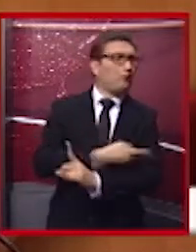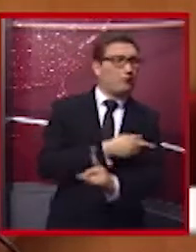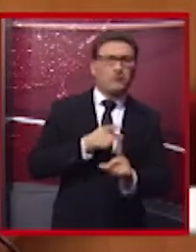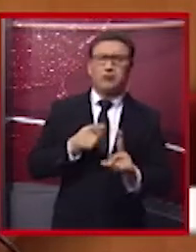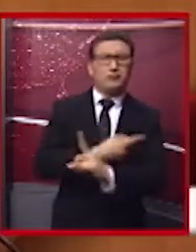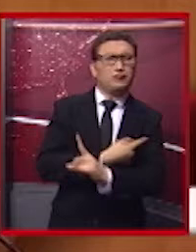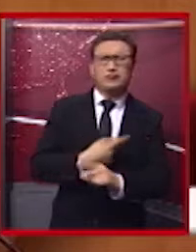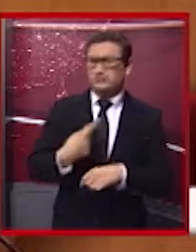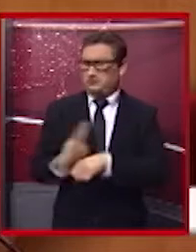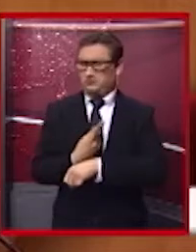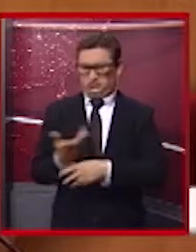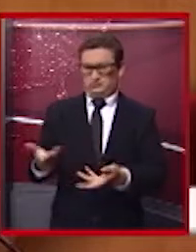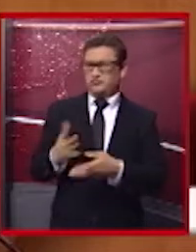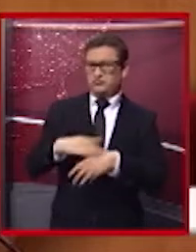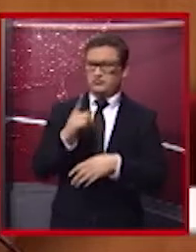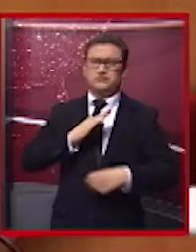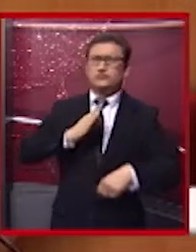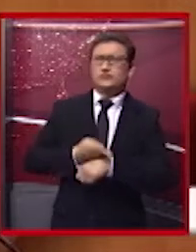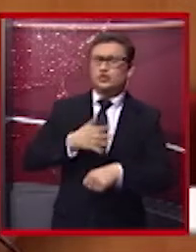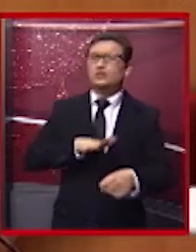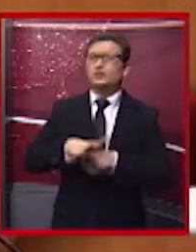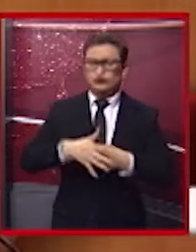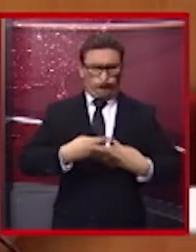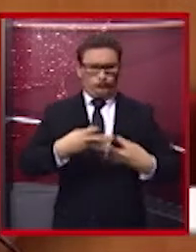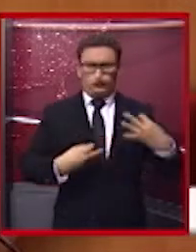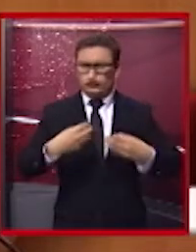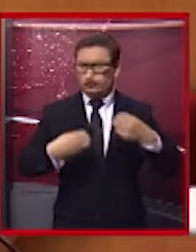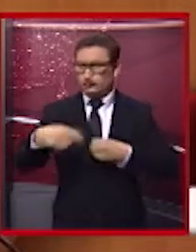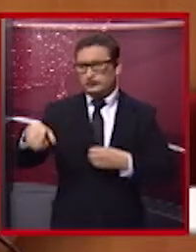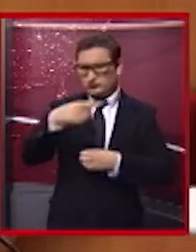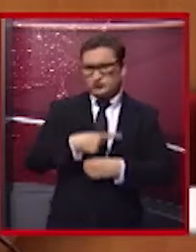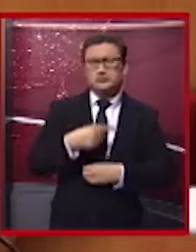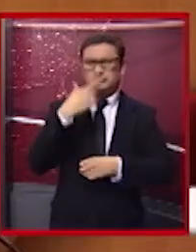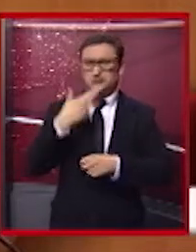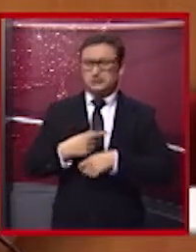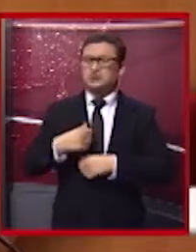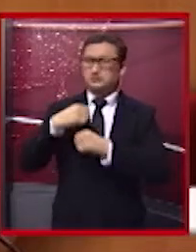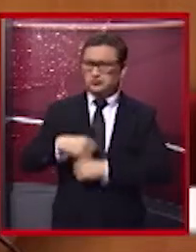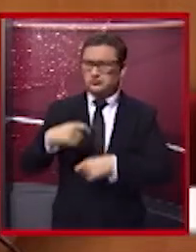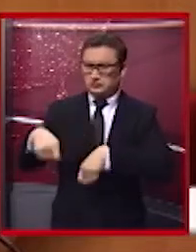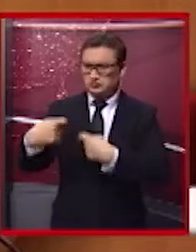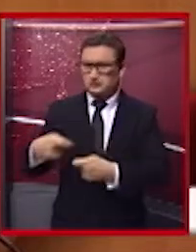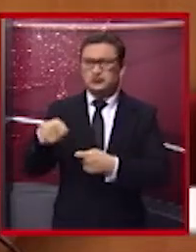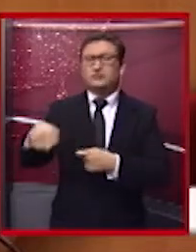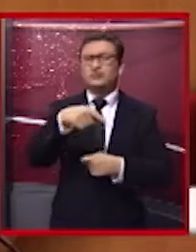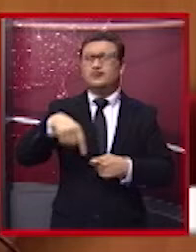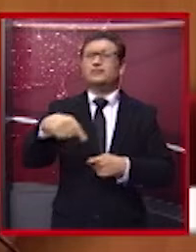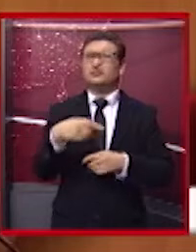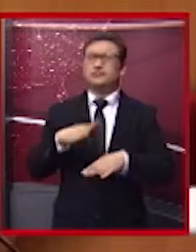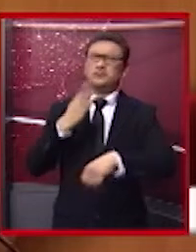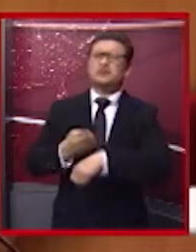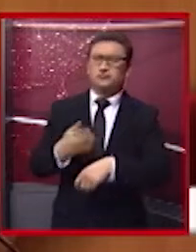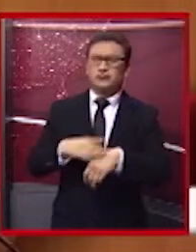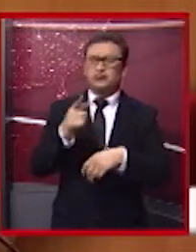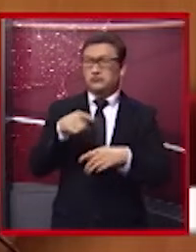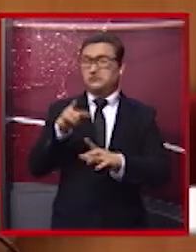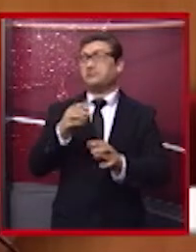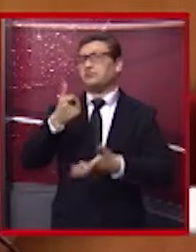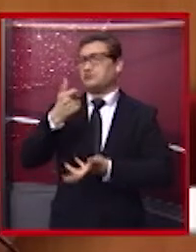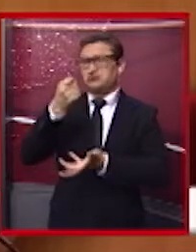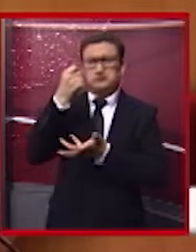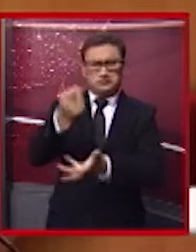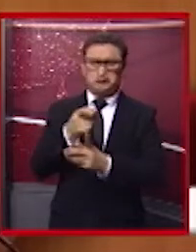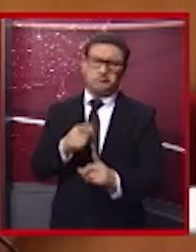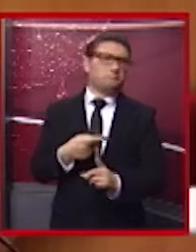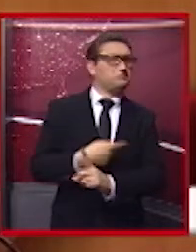¿qué castigo, qué consecuencias jurídicas tienen funcionarios, proyectistas y emprendedores en el caso de desvíos de